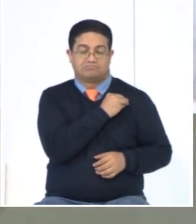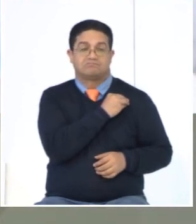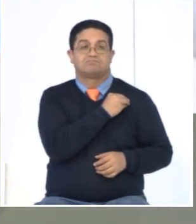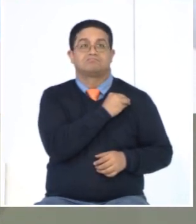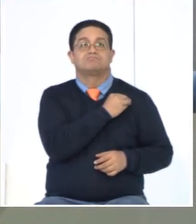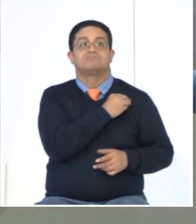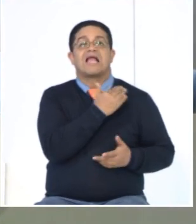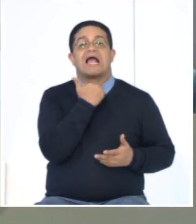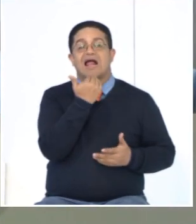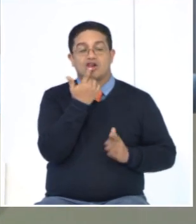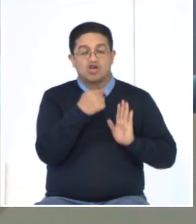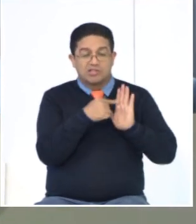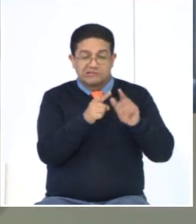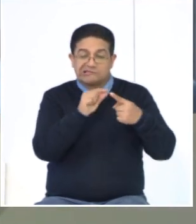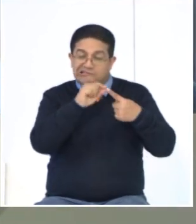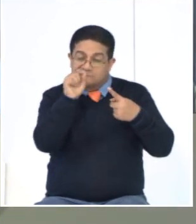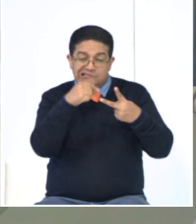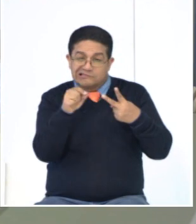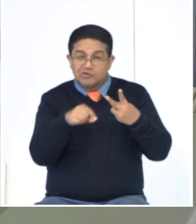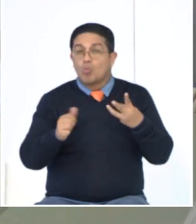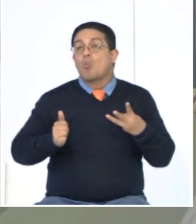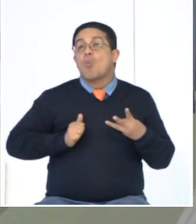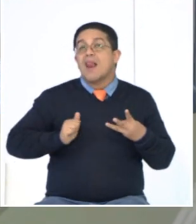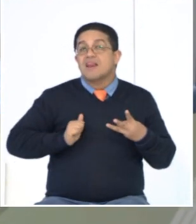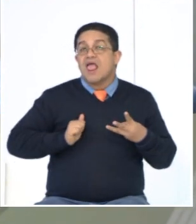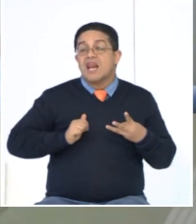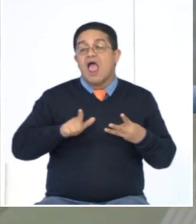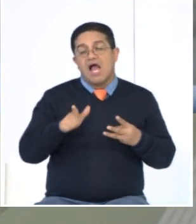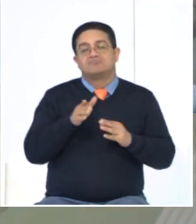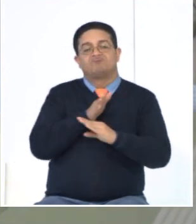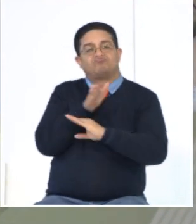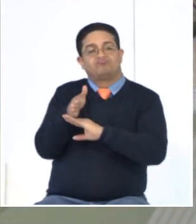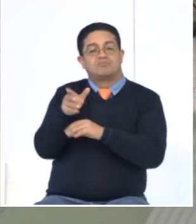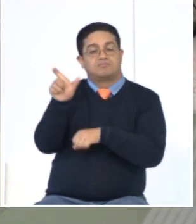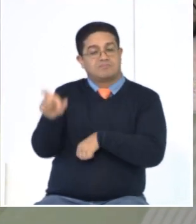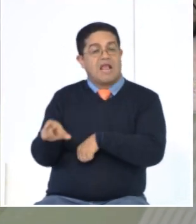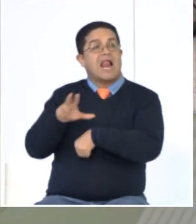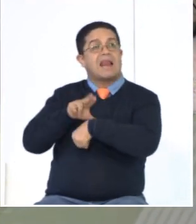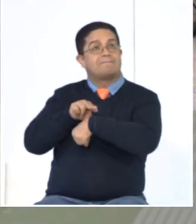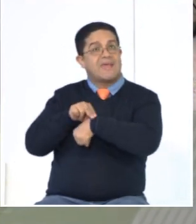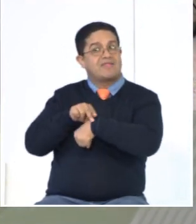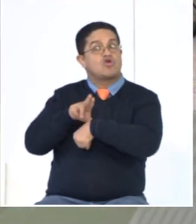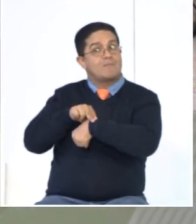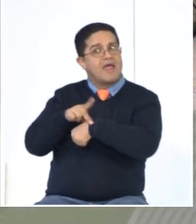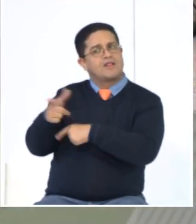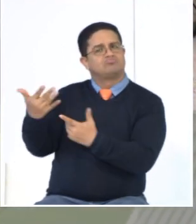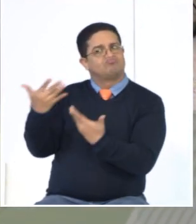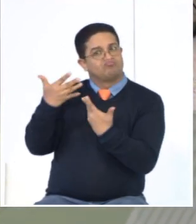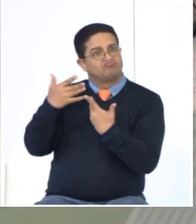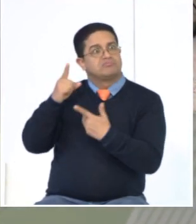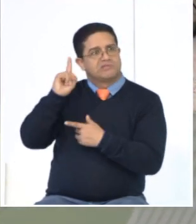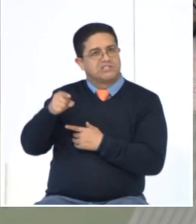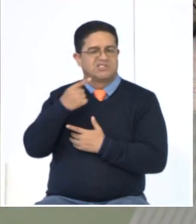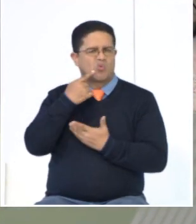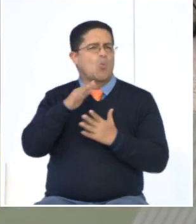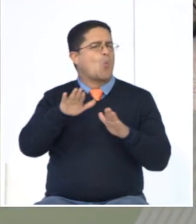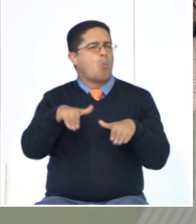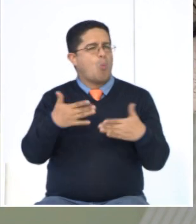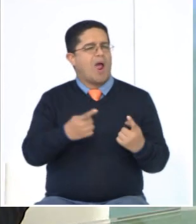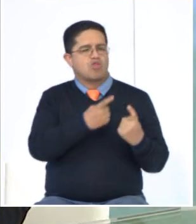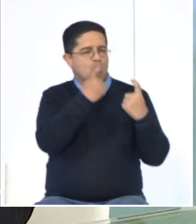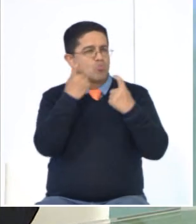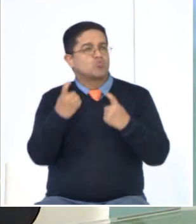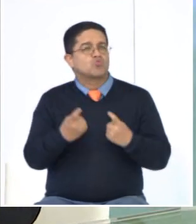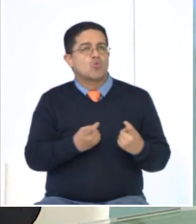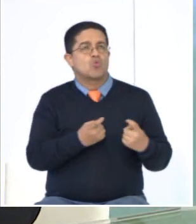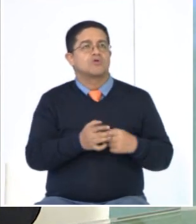o que presenten cualquier síntoma, acudir al urólogo, que éste le podrá dirigir a qué estudio se va a realizar en ese momento. Por